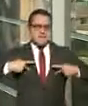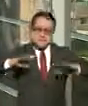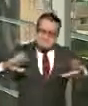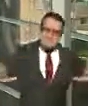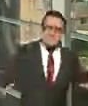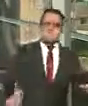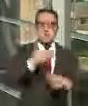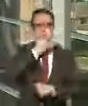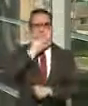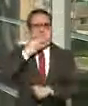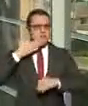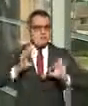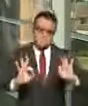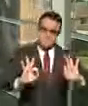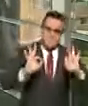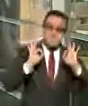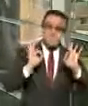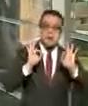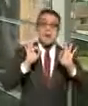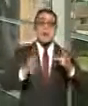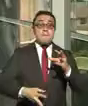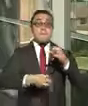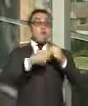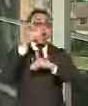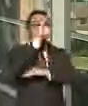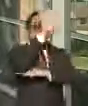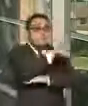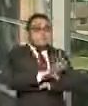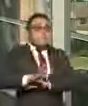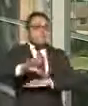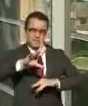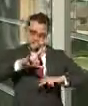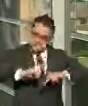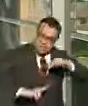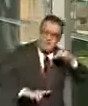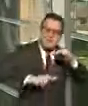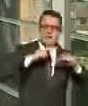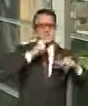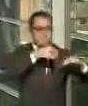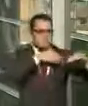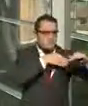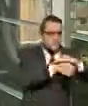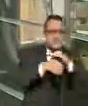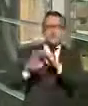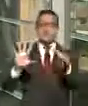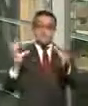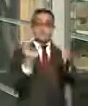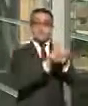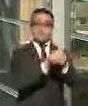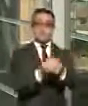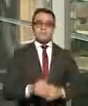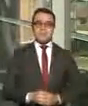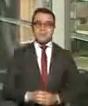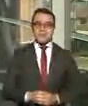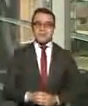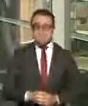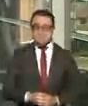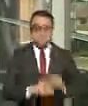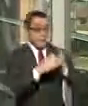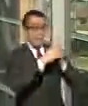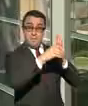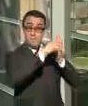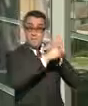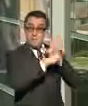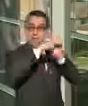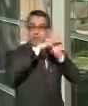a construir un país más accesible e inclusivo. Así, promovimos la política pública de